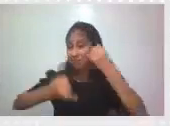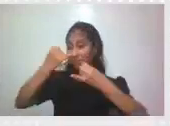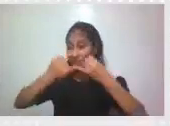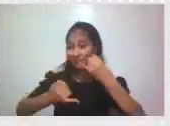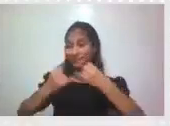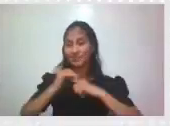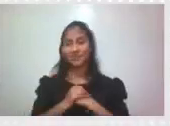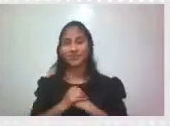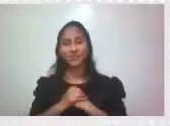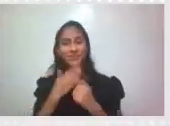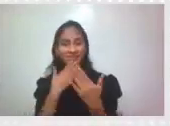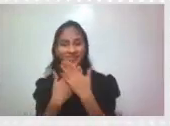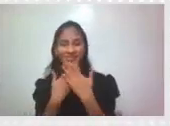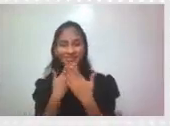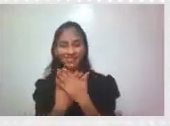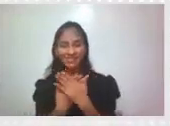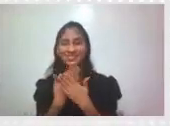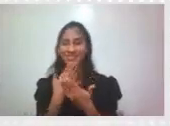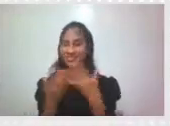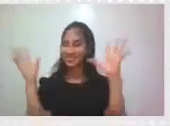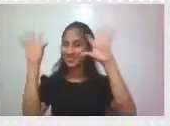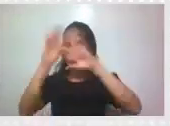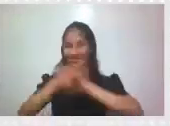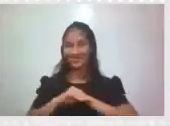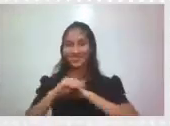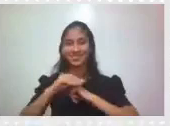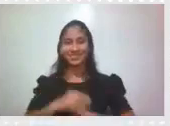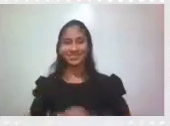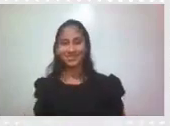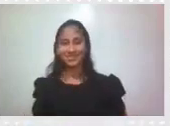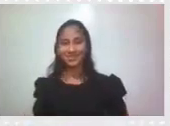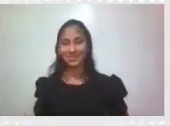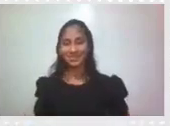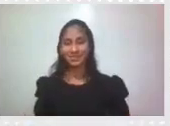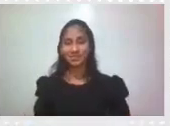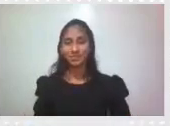webinar y muchas gracias y buenas noches.